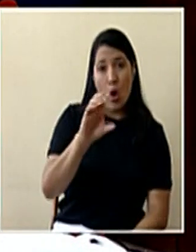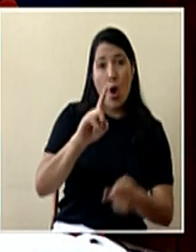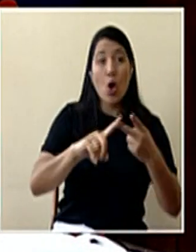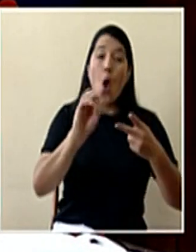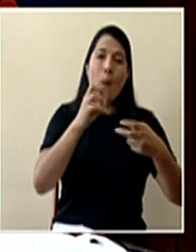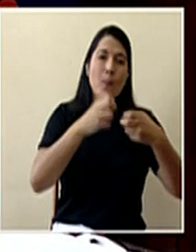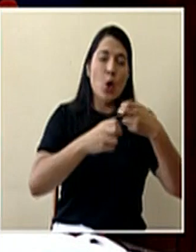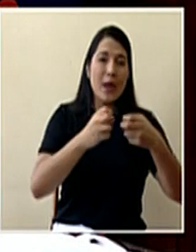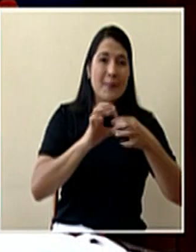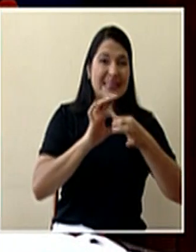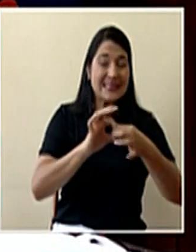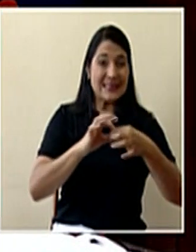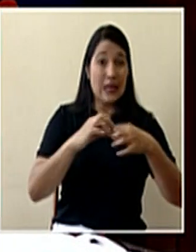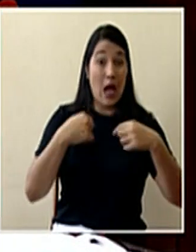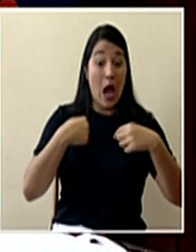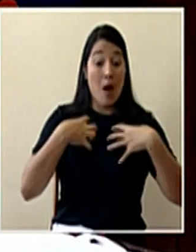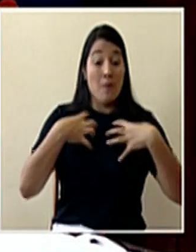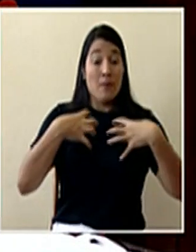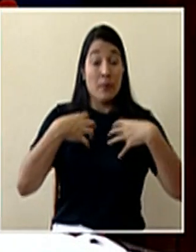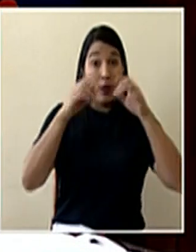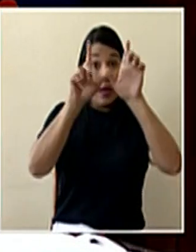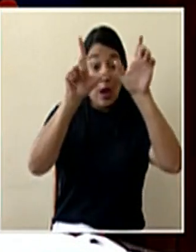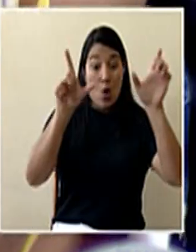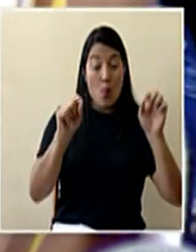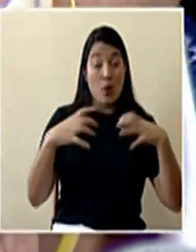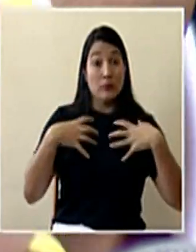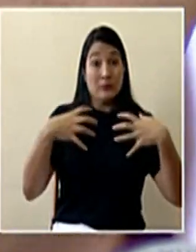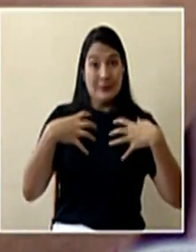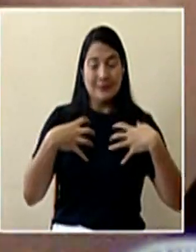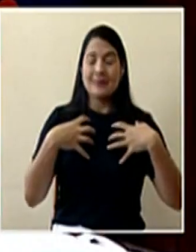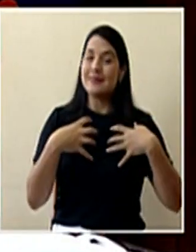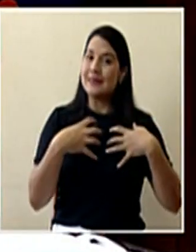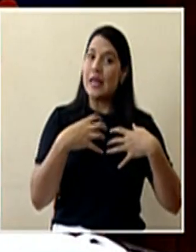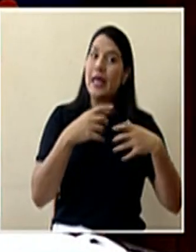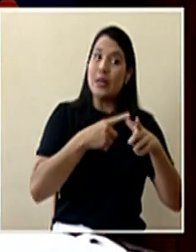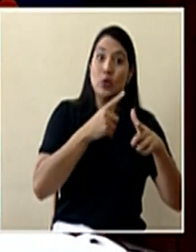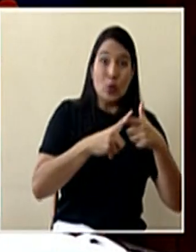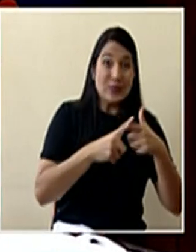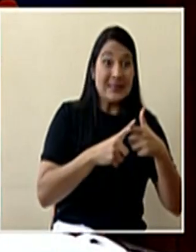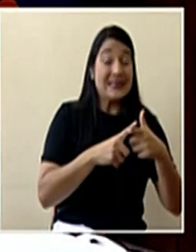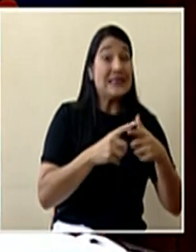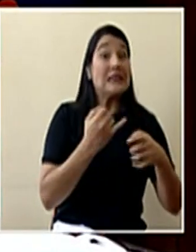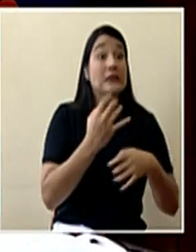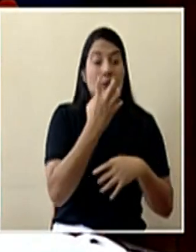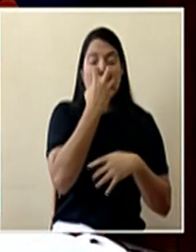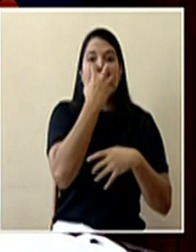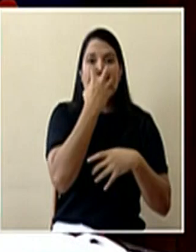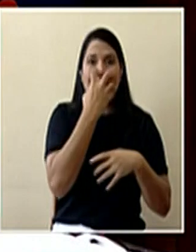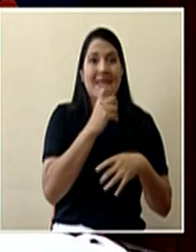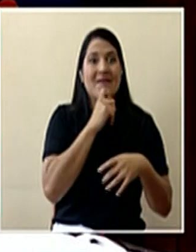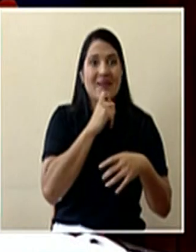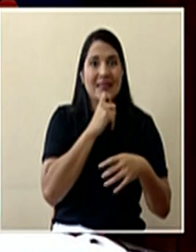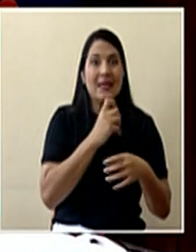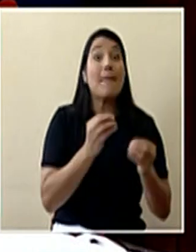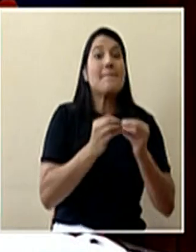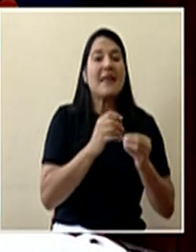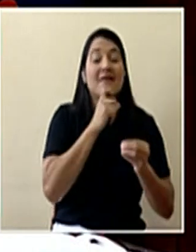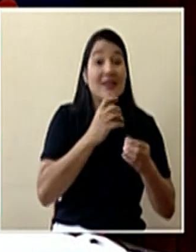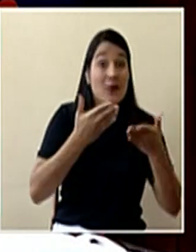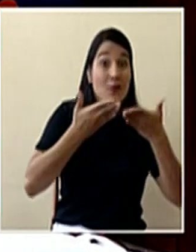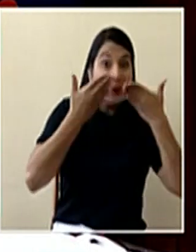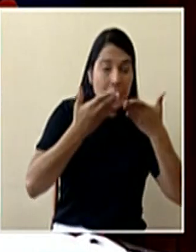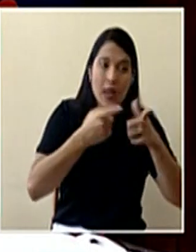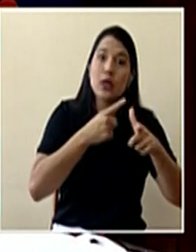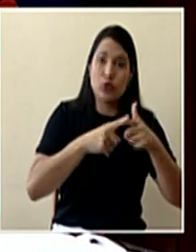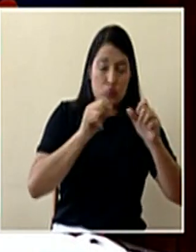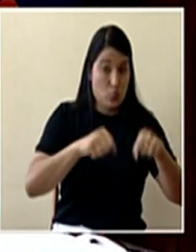podrían sufrir complicaciones. Por eso es tan importante que esta mascarilla solamente la tiene que utilizar el personal indicado y que haya